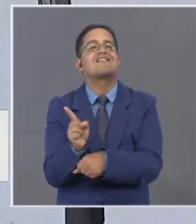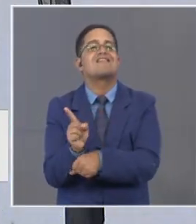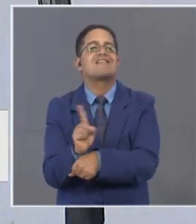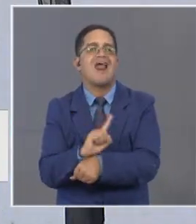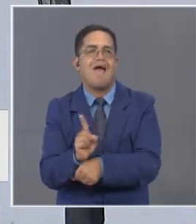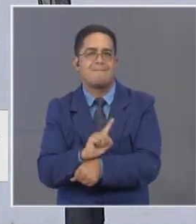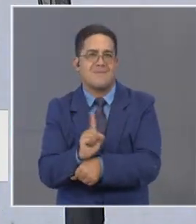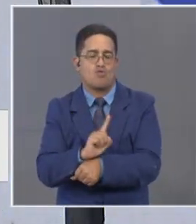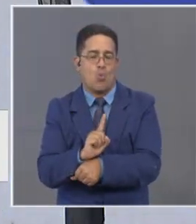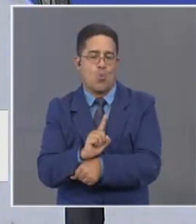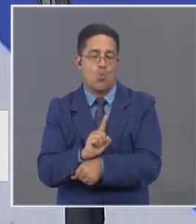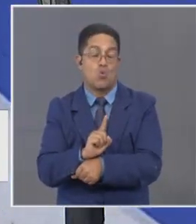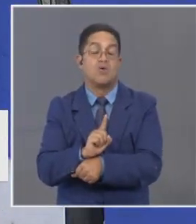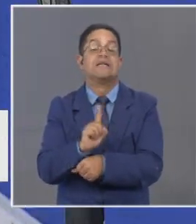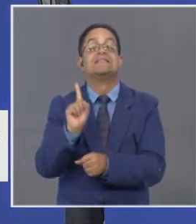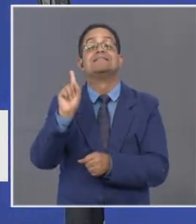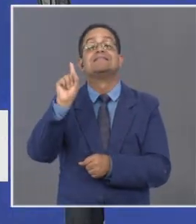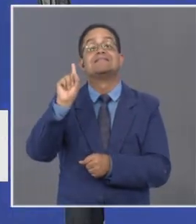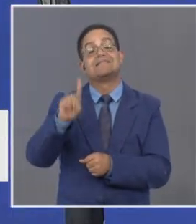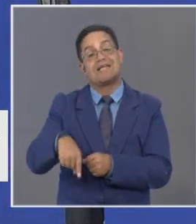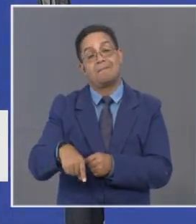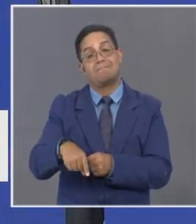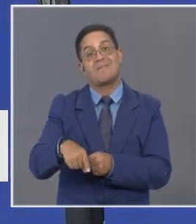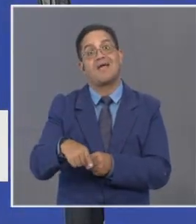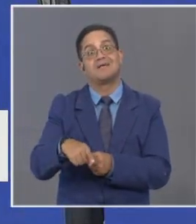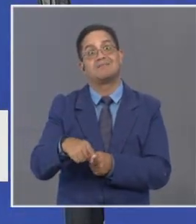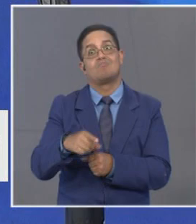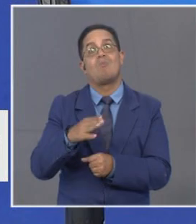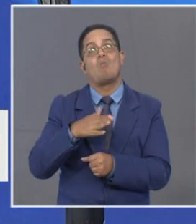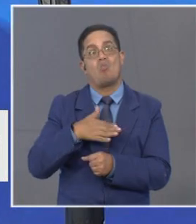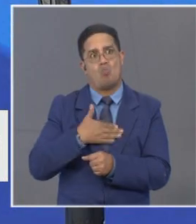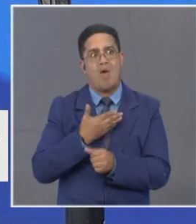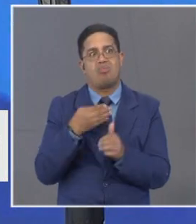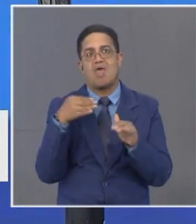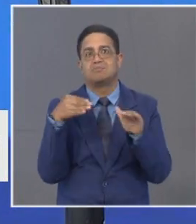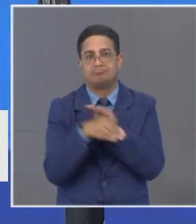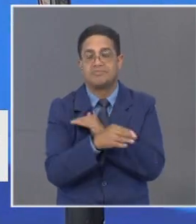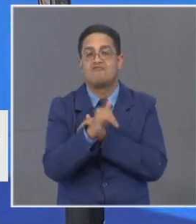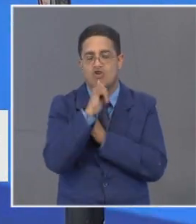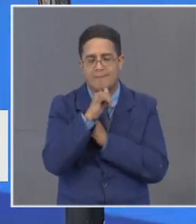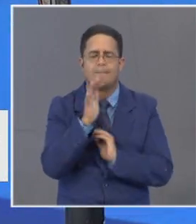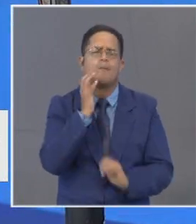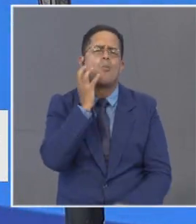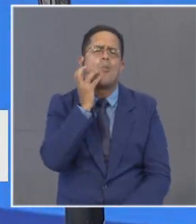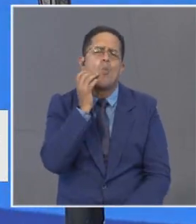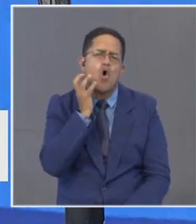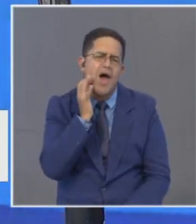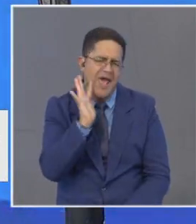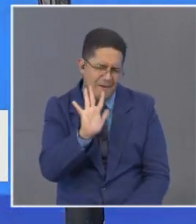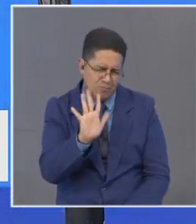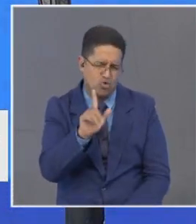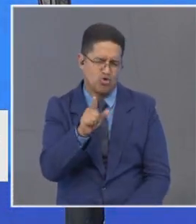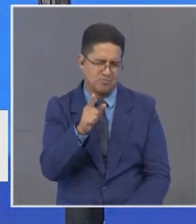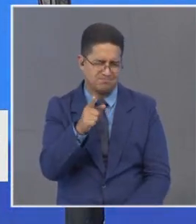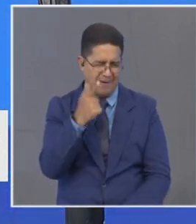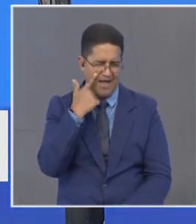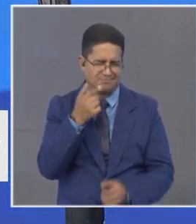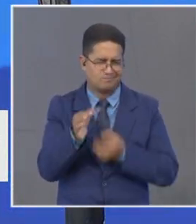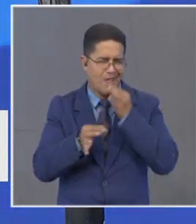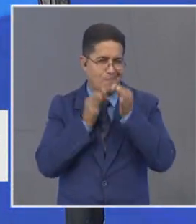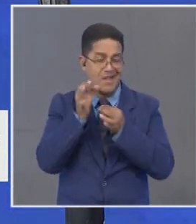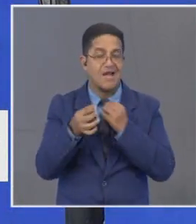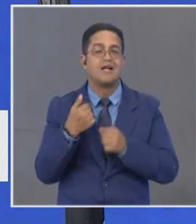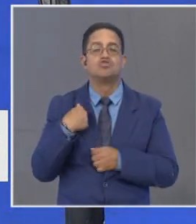hacer un diagnóstico y también nos da la accesibilidad a la información. Por ejemplo, para ponernos en contexto, yo tengo